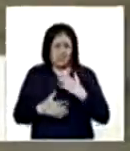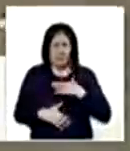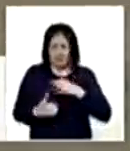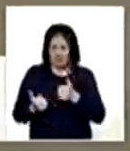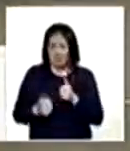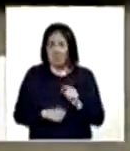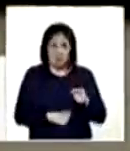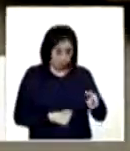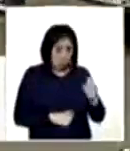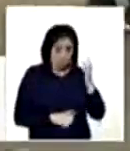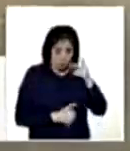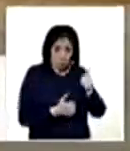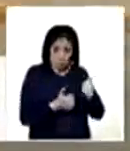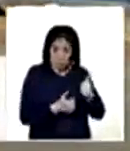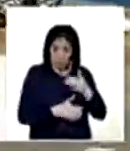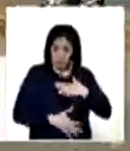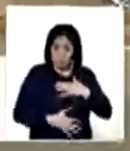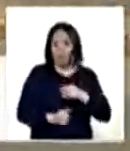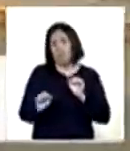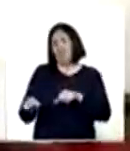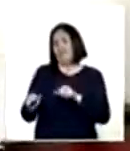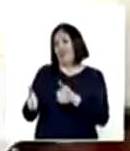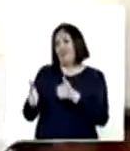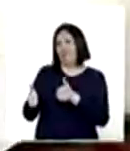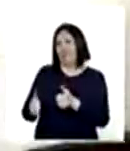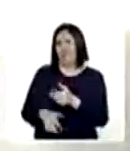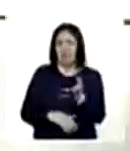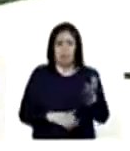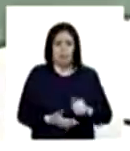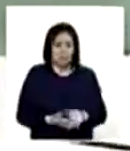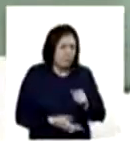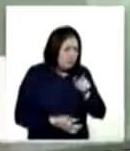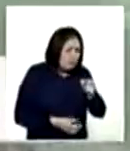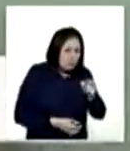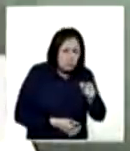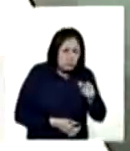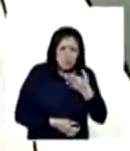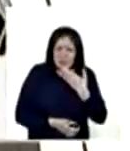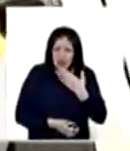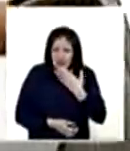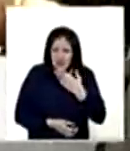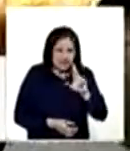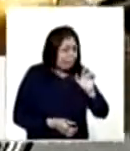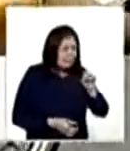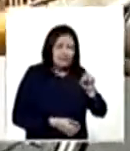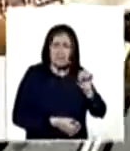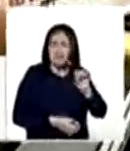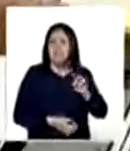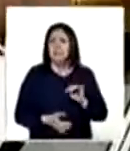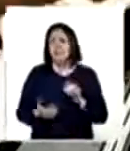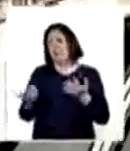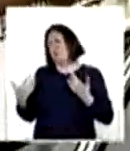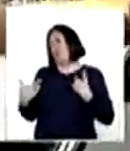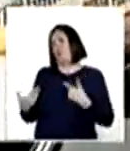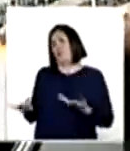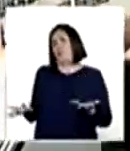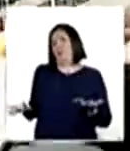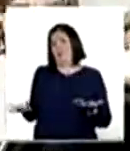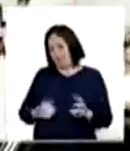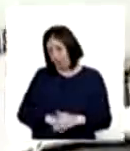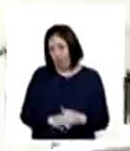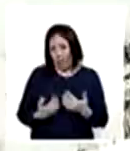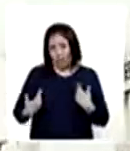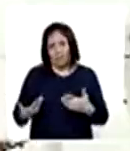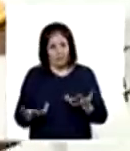La pasaste bonito. Demasiado bonito. A ver, ¿eres francés o no? Ah, sí, obvio. Obvio, es francés,